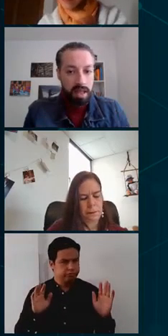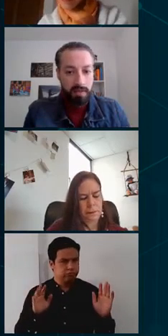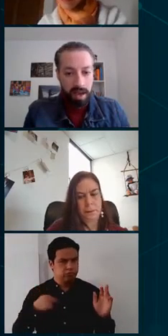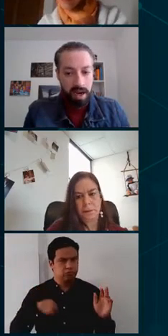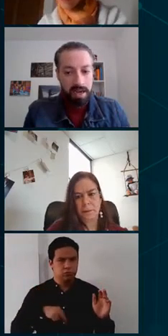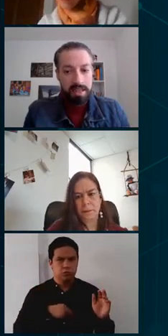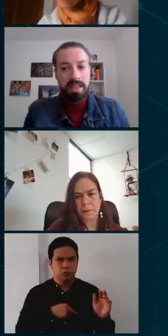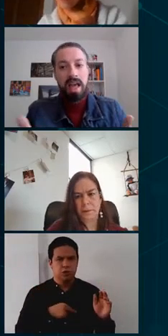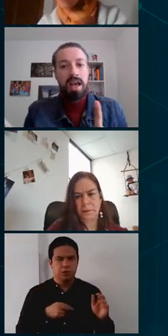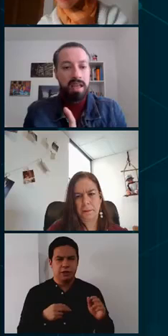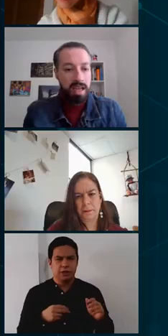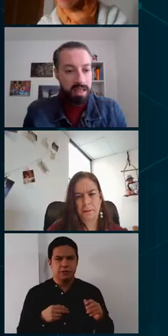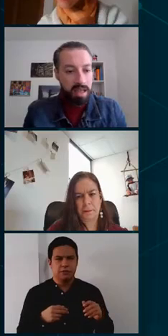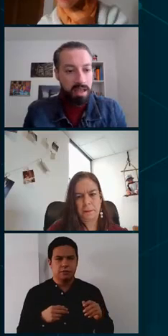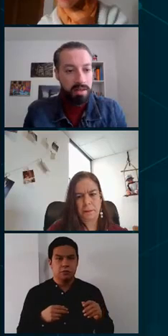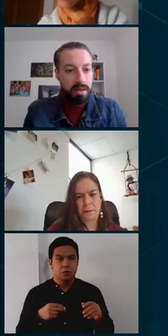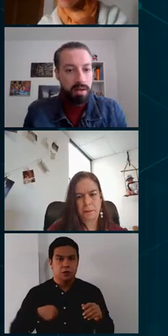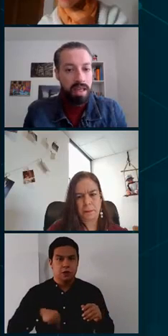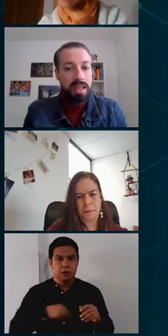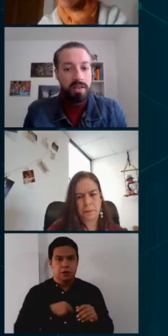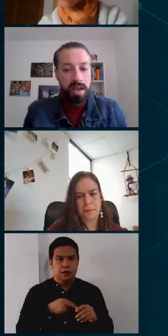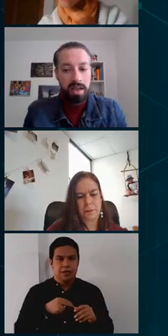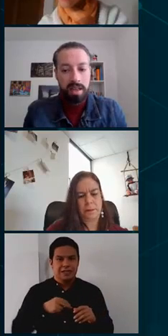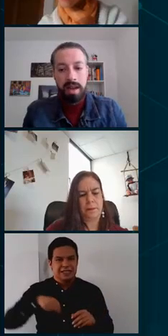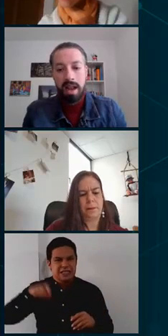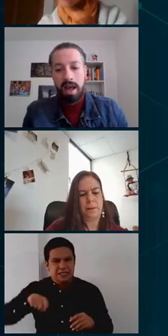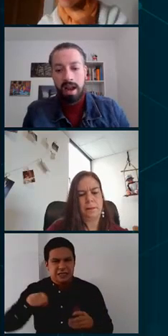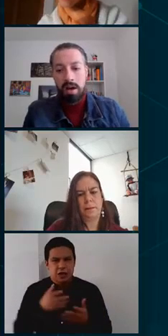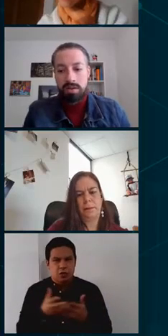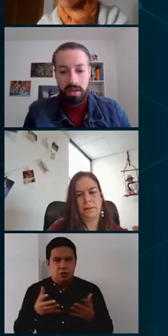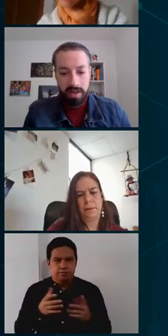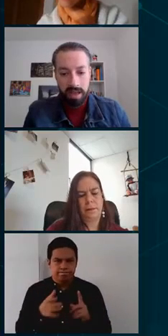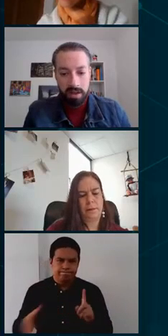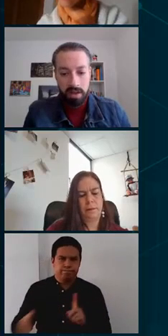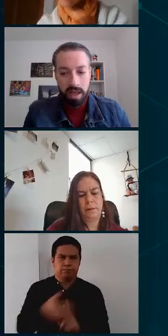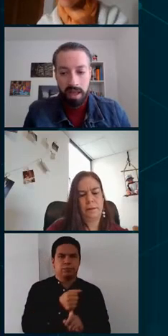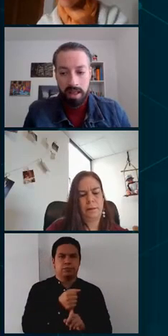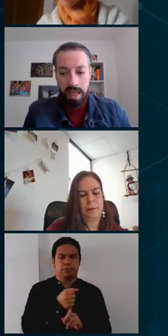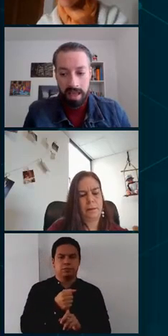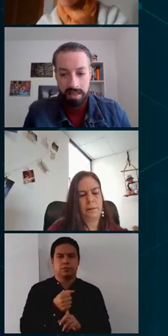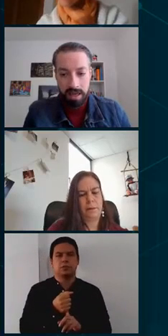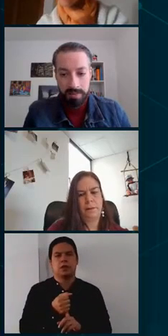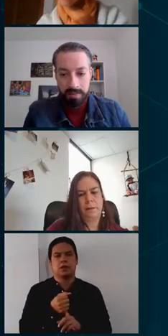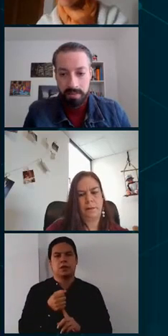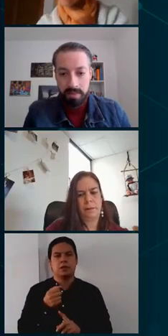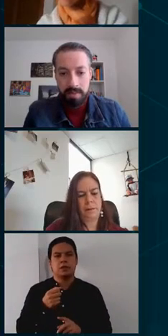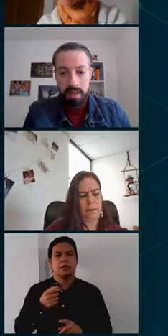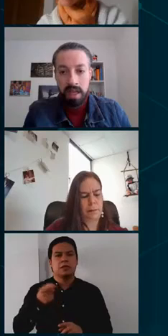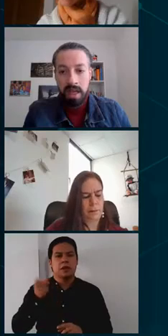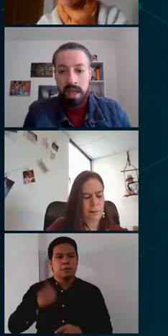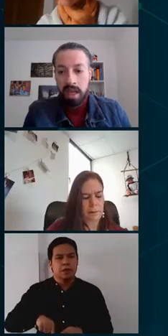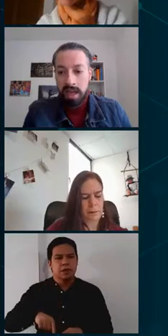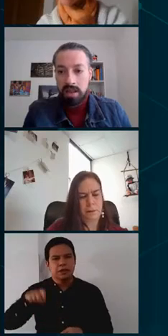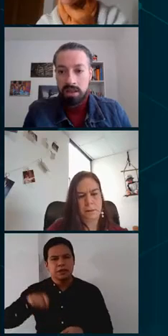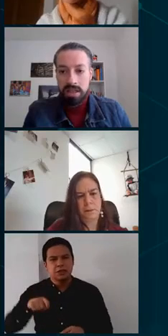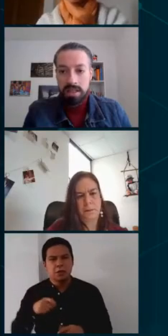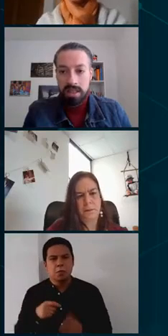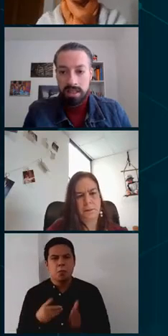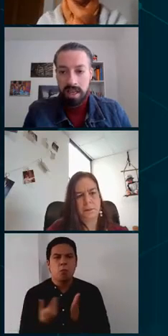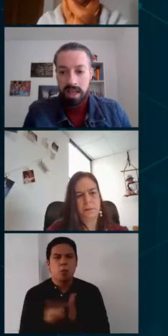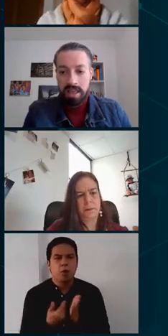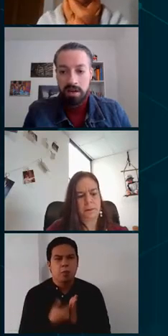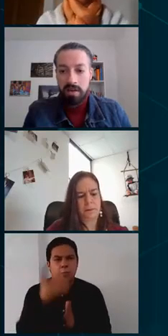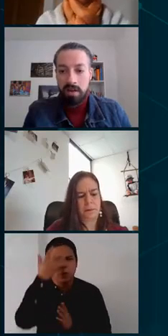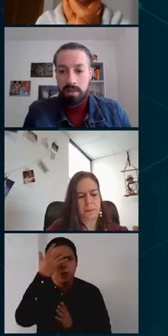es identificar la necesidad y identificar también la justificación de ella.